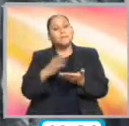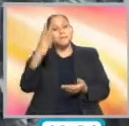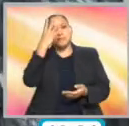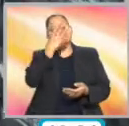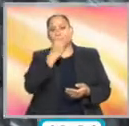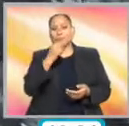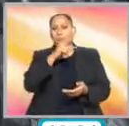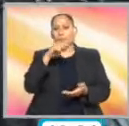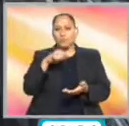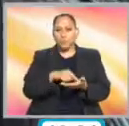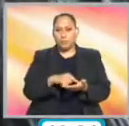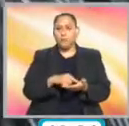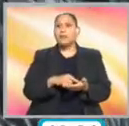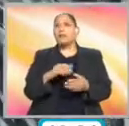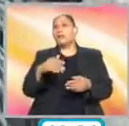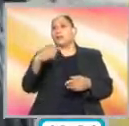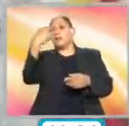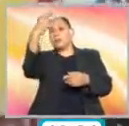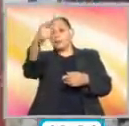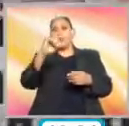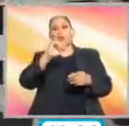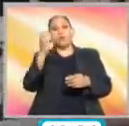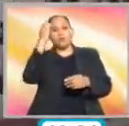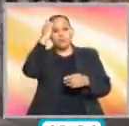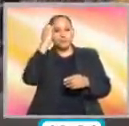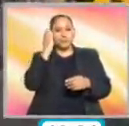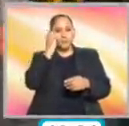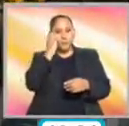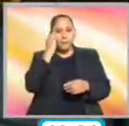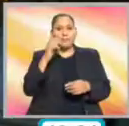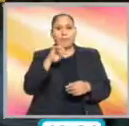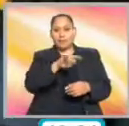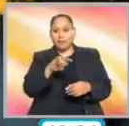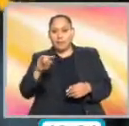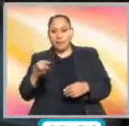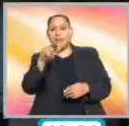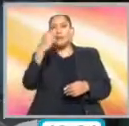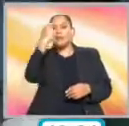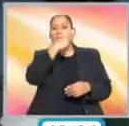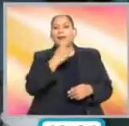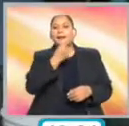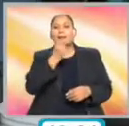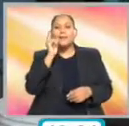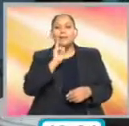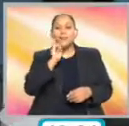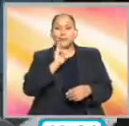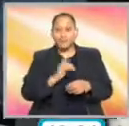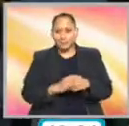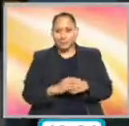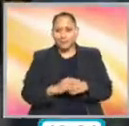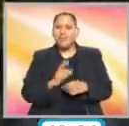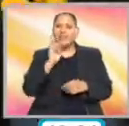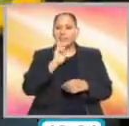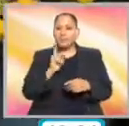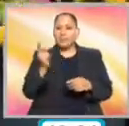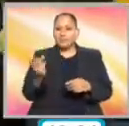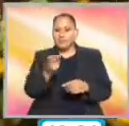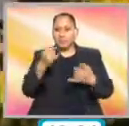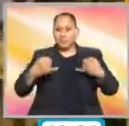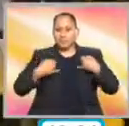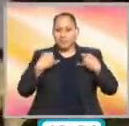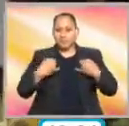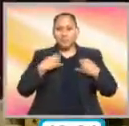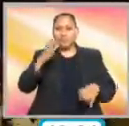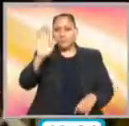al lugar. Como en el otro lado, que es también otro estacionamiento, ahí vemos la carita de una niña. Vamos a preguntarle aquí a los jóvenes.